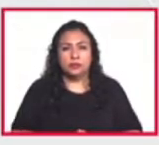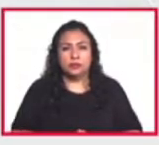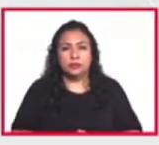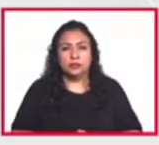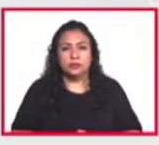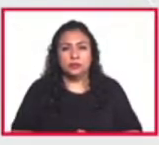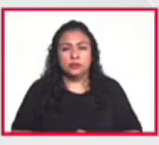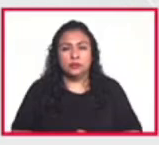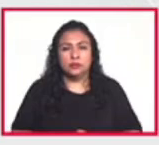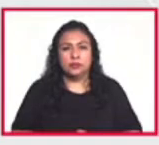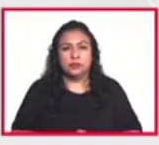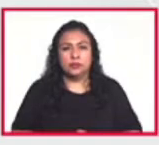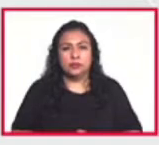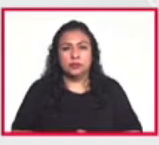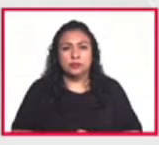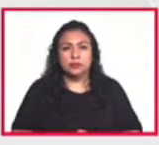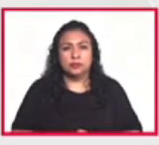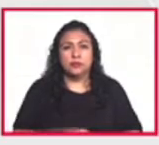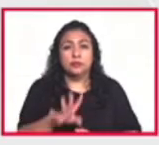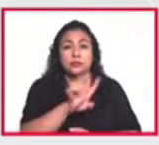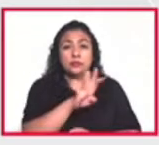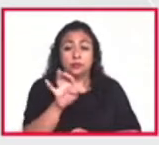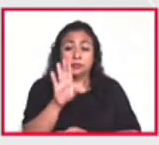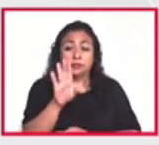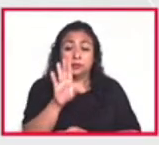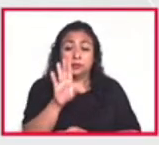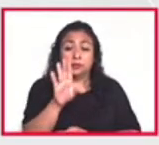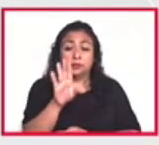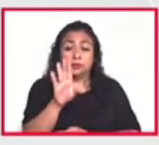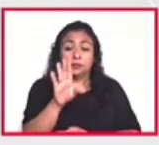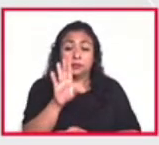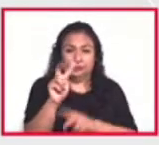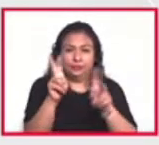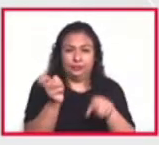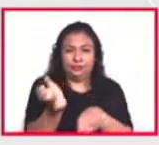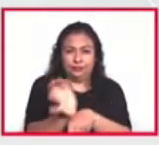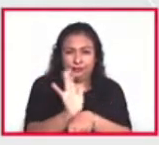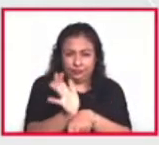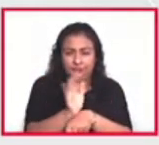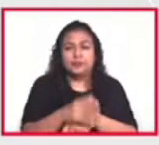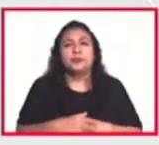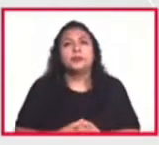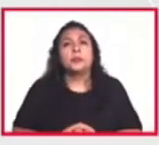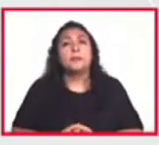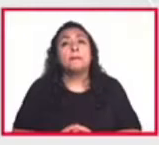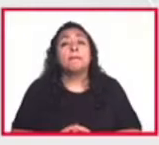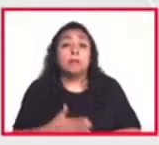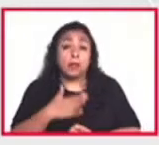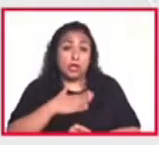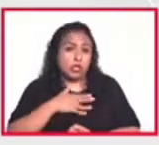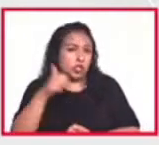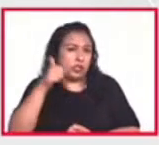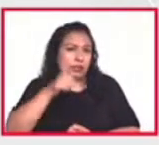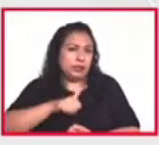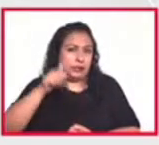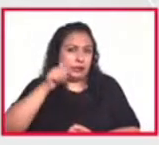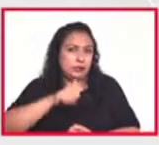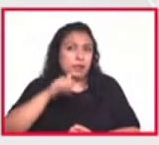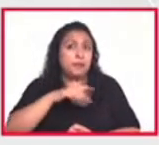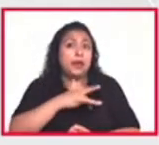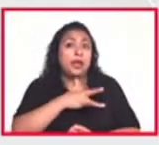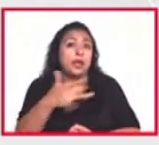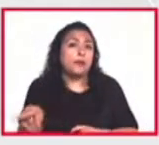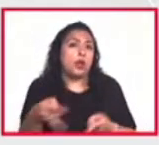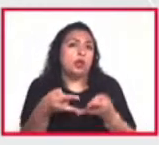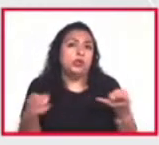Estoy muerto. 499, pues es una película muy singular porque yo toda la vida he estado enamorado de la historia, ¿no?